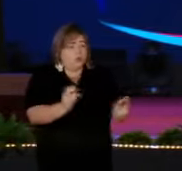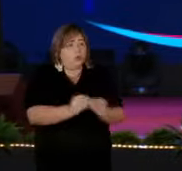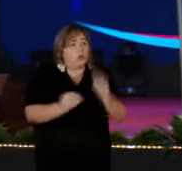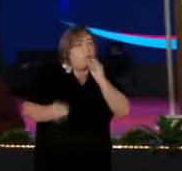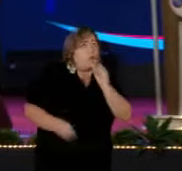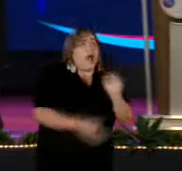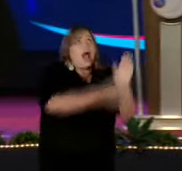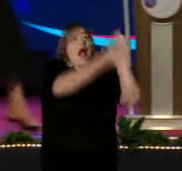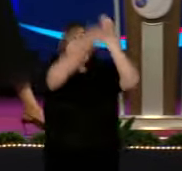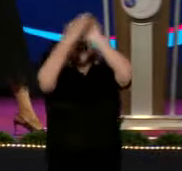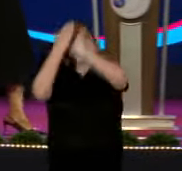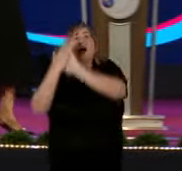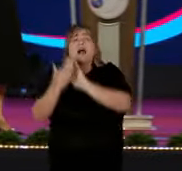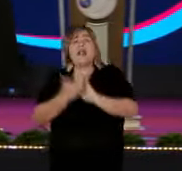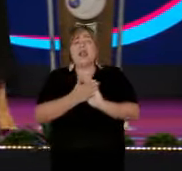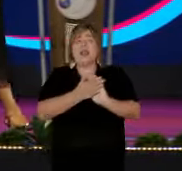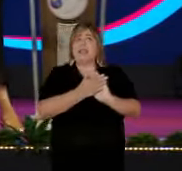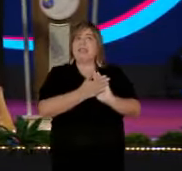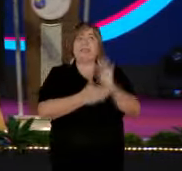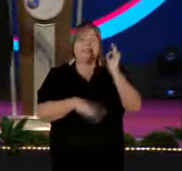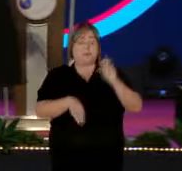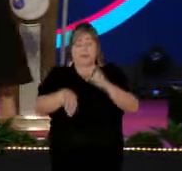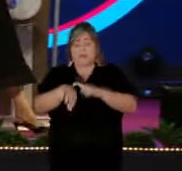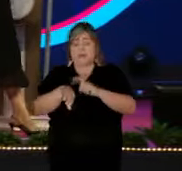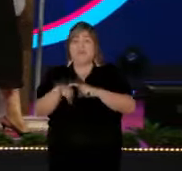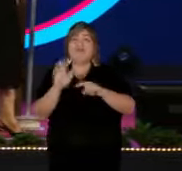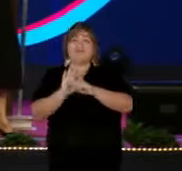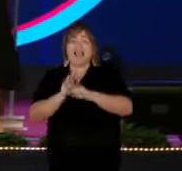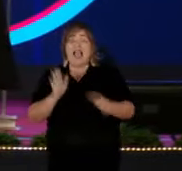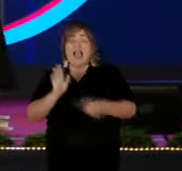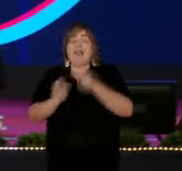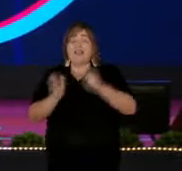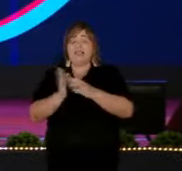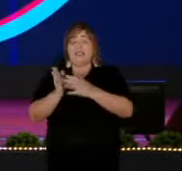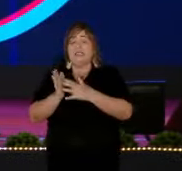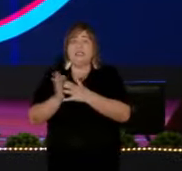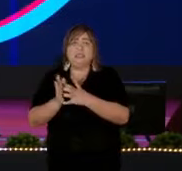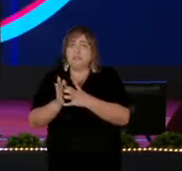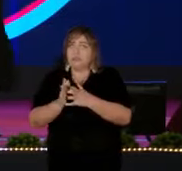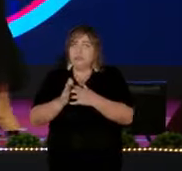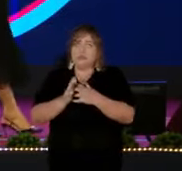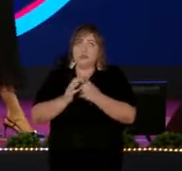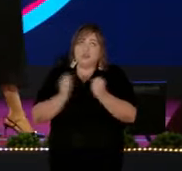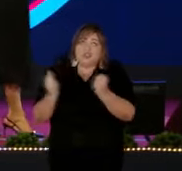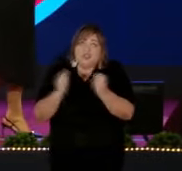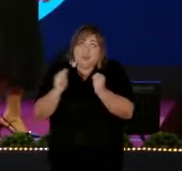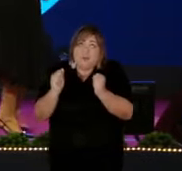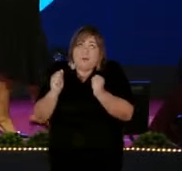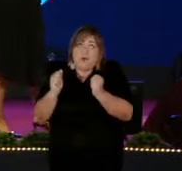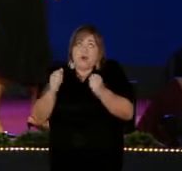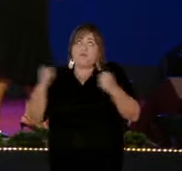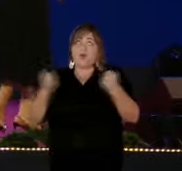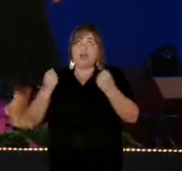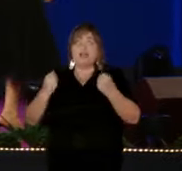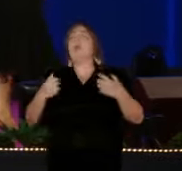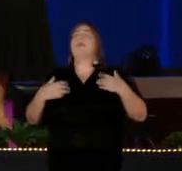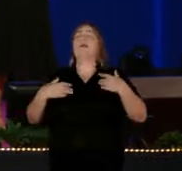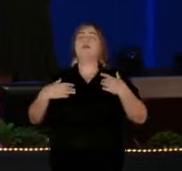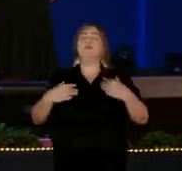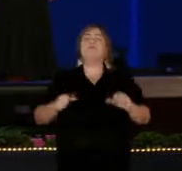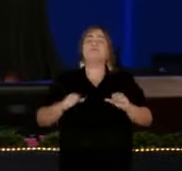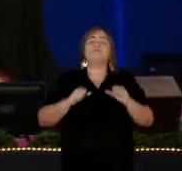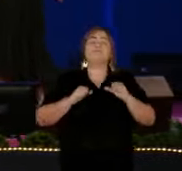tiempo difícil. Algunas veces nos debilitamos, algunas veces nos quedamos sin fuerza, pero seguimos. Nadie se da cuenta, pero estás caminando,